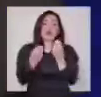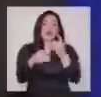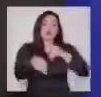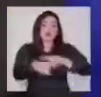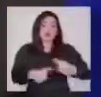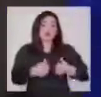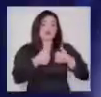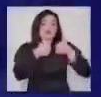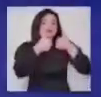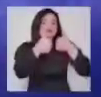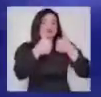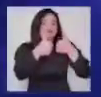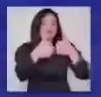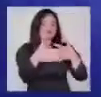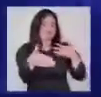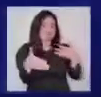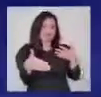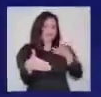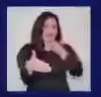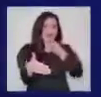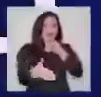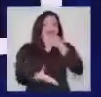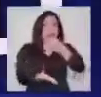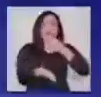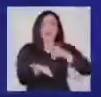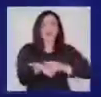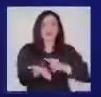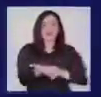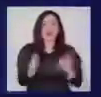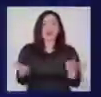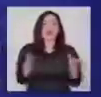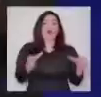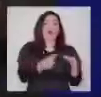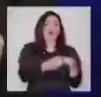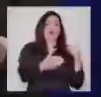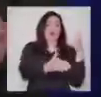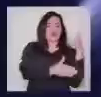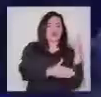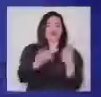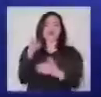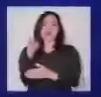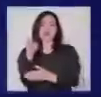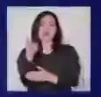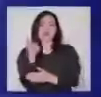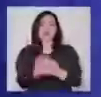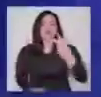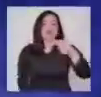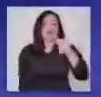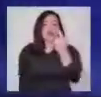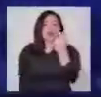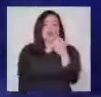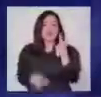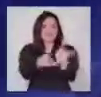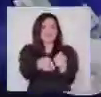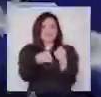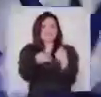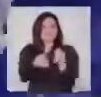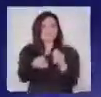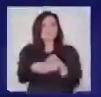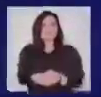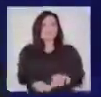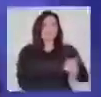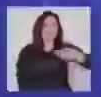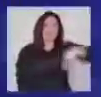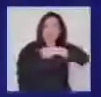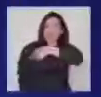que los buenos tiempos van a llegar, que no llegaron. Hablemos de la verdad. Hablemos cómo la derecha y la izquierda han usurpado tu